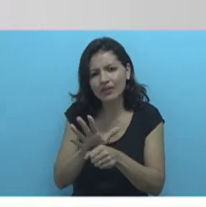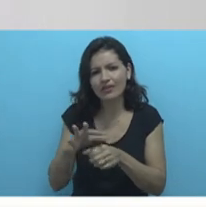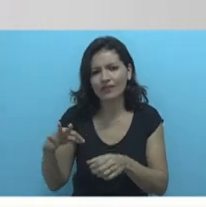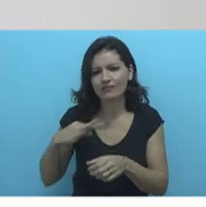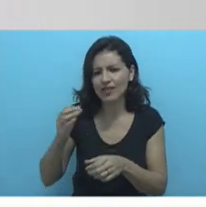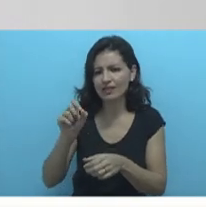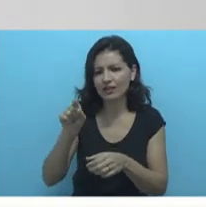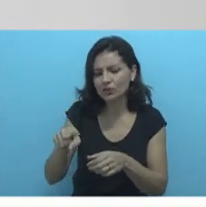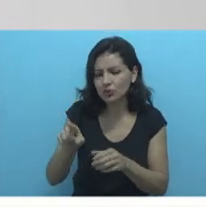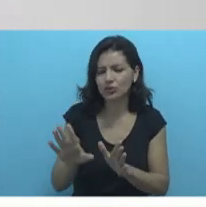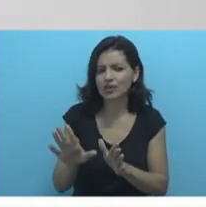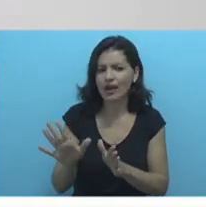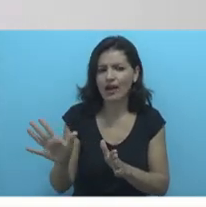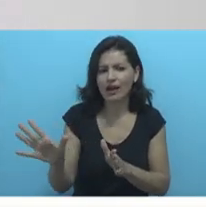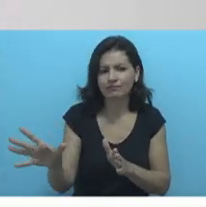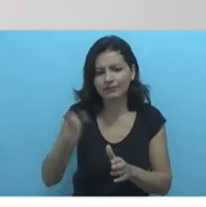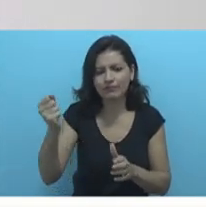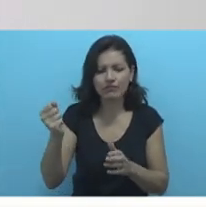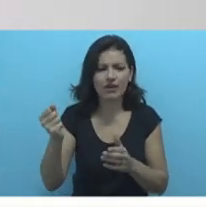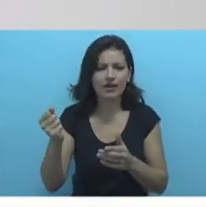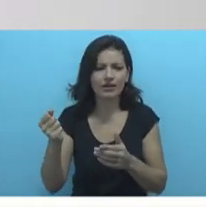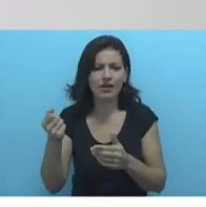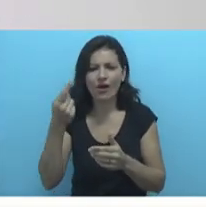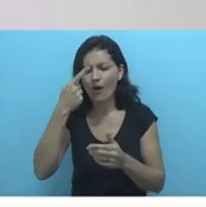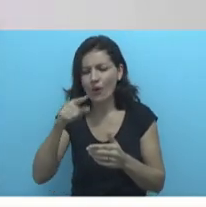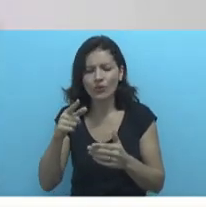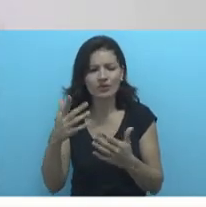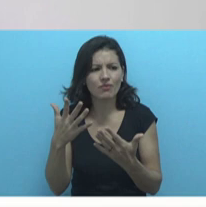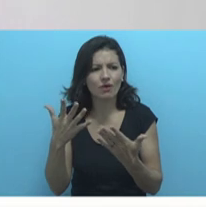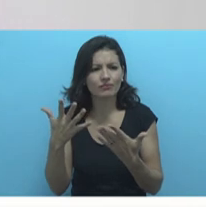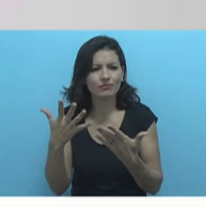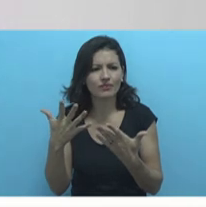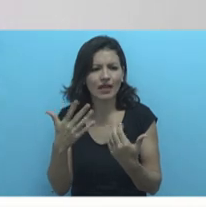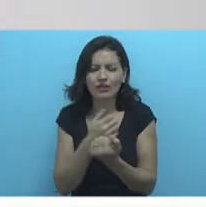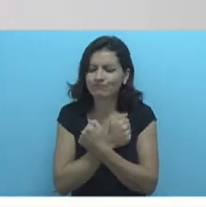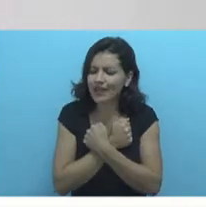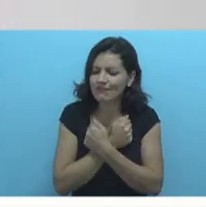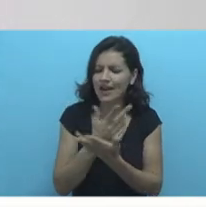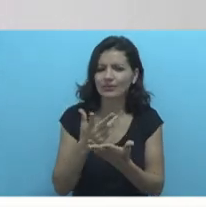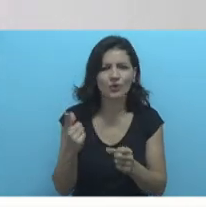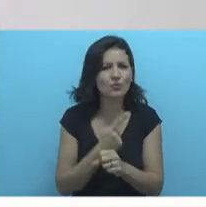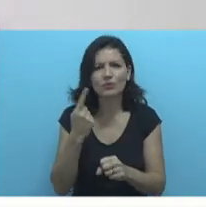un velorio, de darle los abrazos que teníamos, nos teníamos que dar.